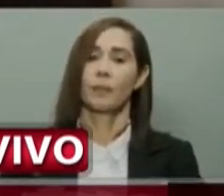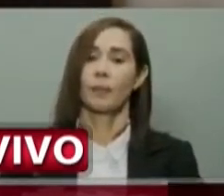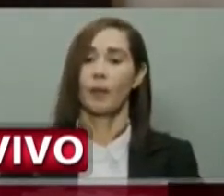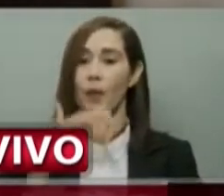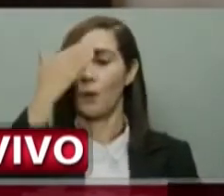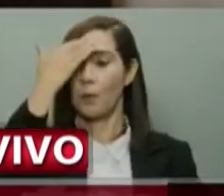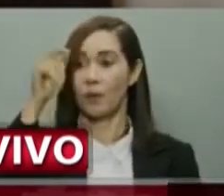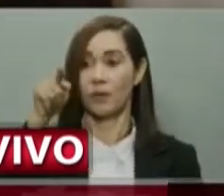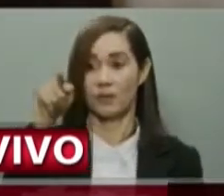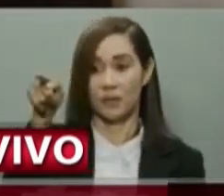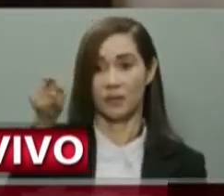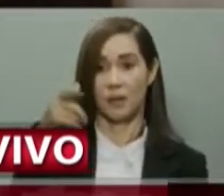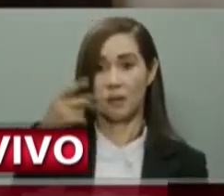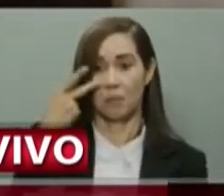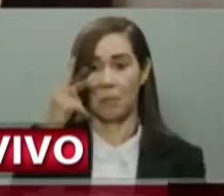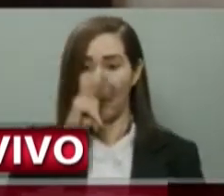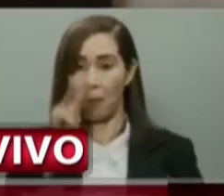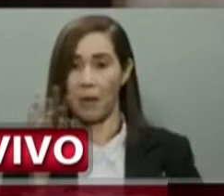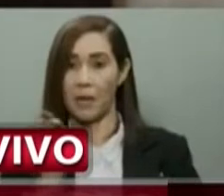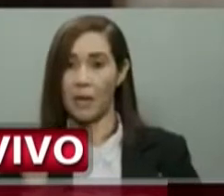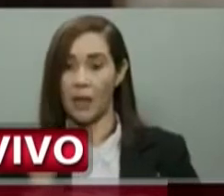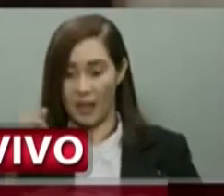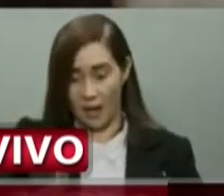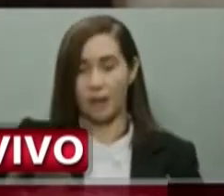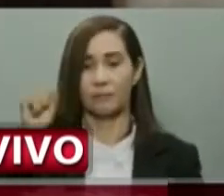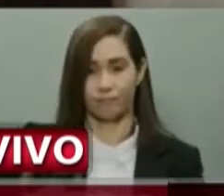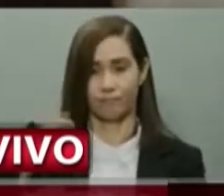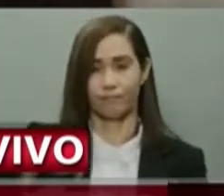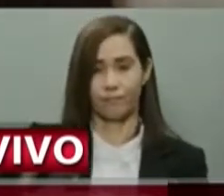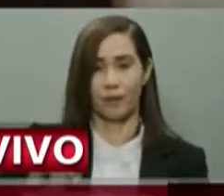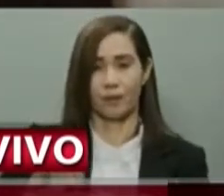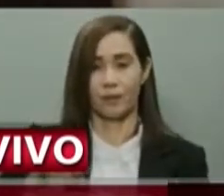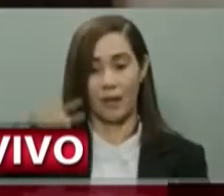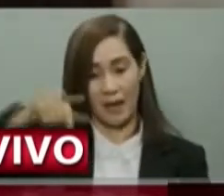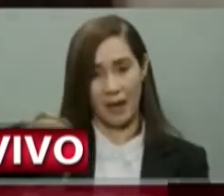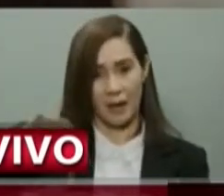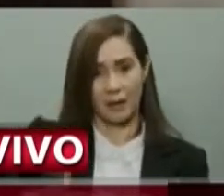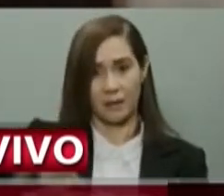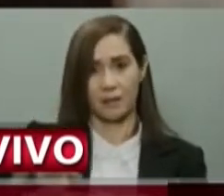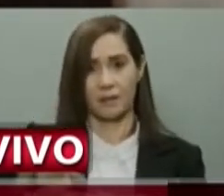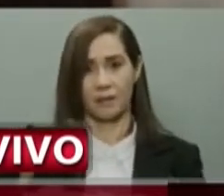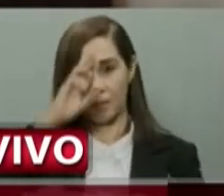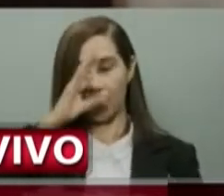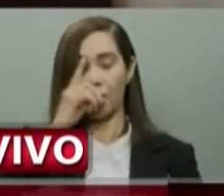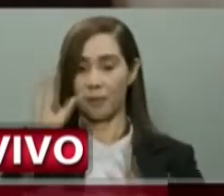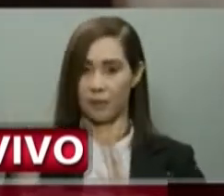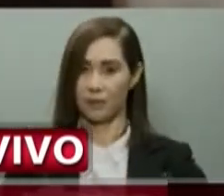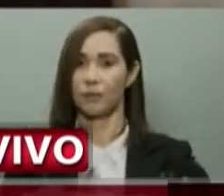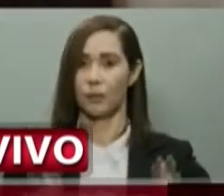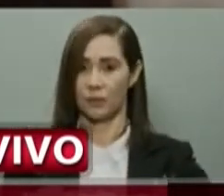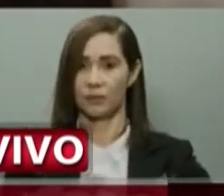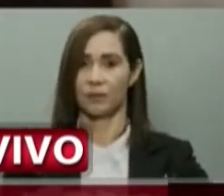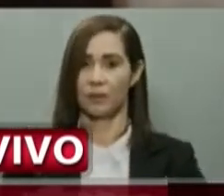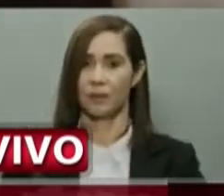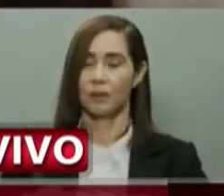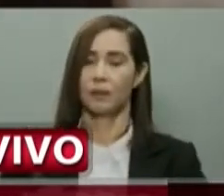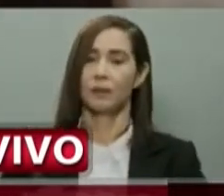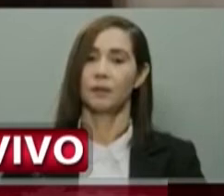Porque si allá no chequean, ni tienen ningún sistema, aquí sí tenemos que hacerlo, porque esta es una sociedad organizada.